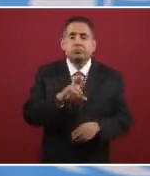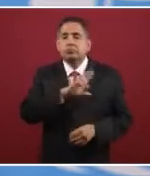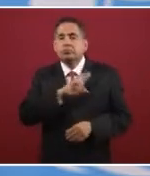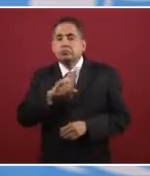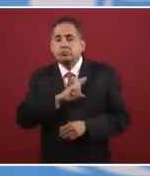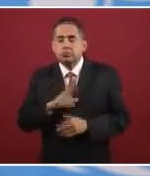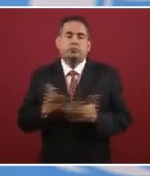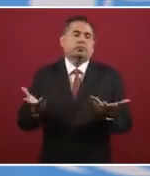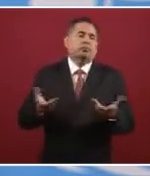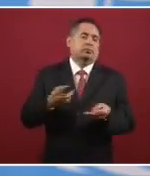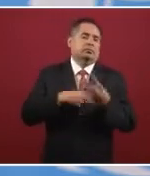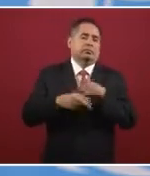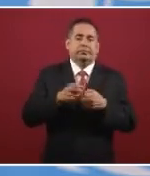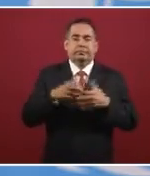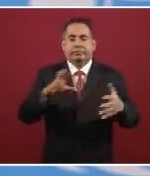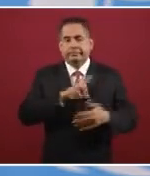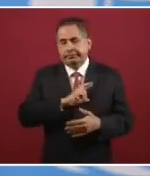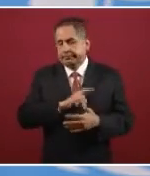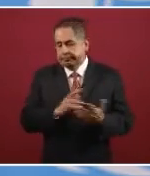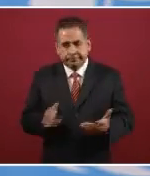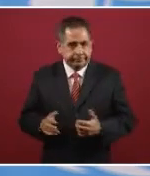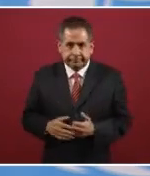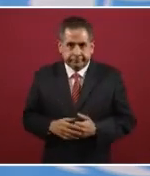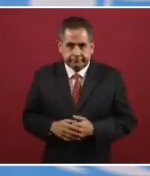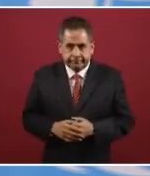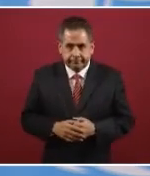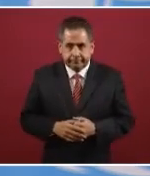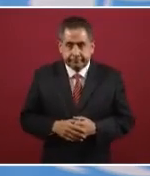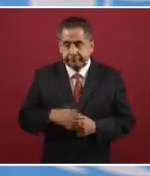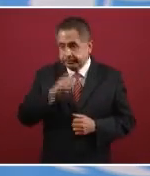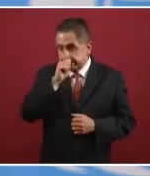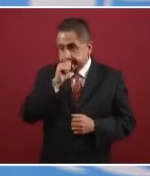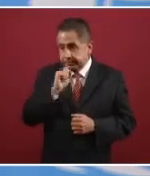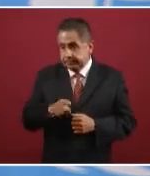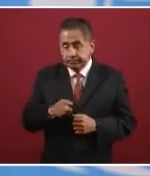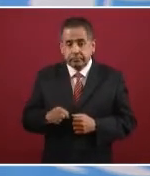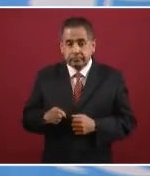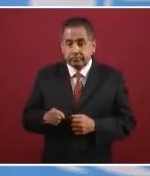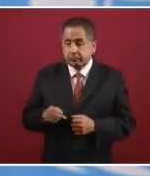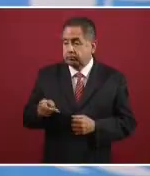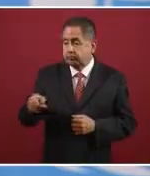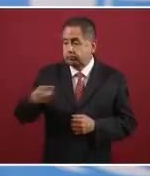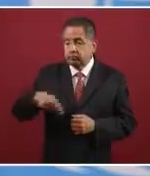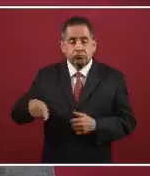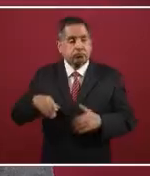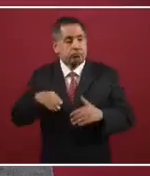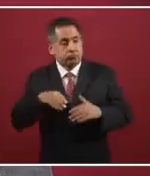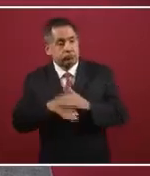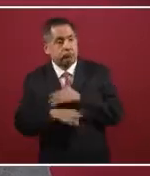también un momento en que dejó de crecer la matrícula